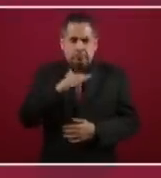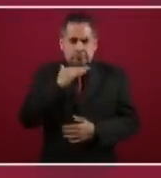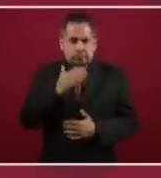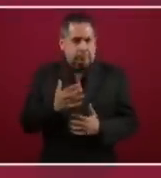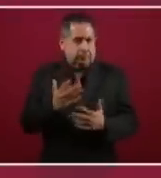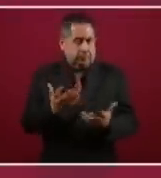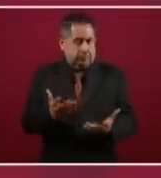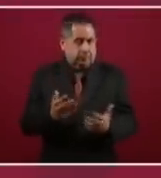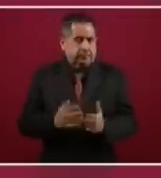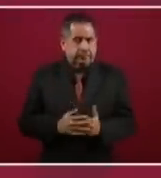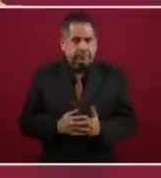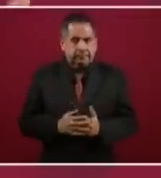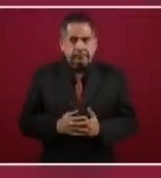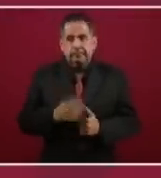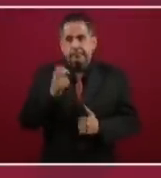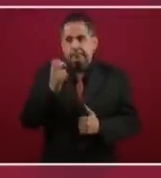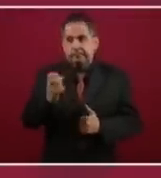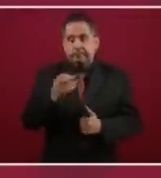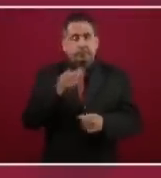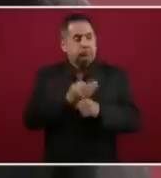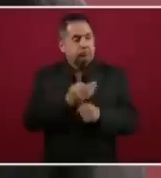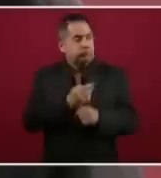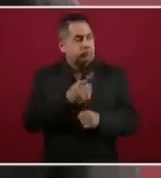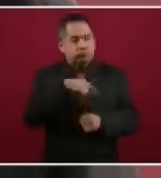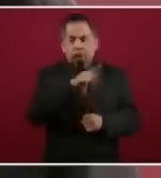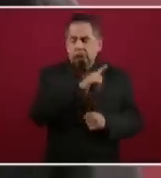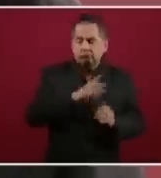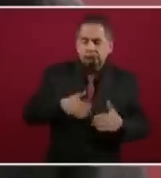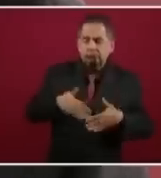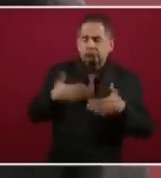Por eso nos están dando toda la confianza.